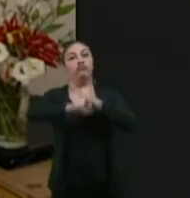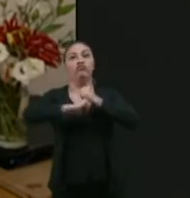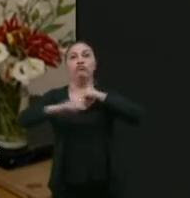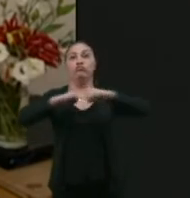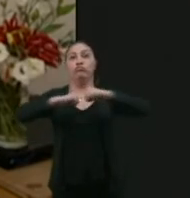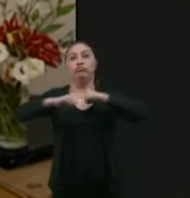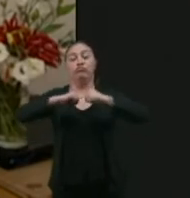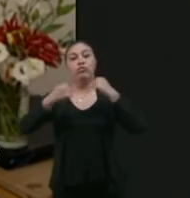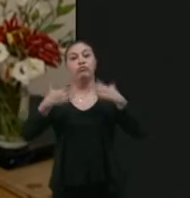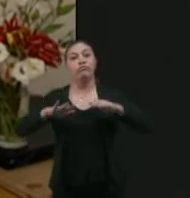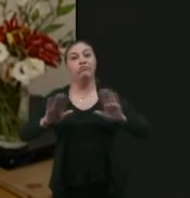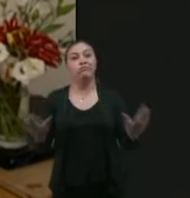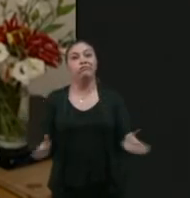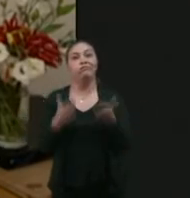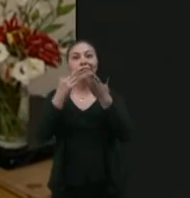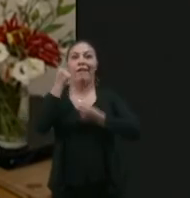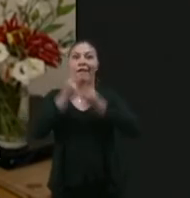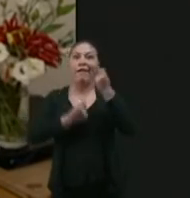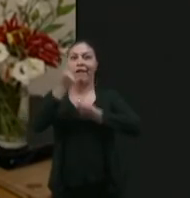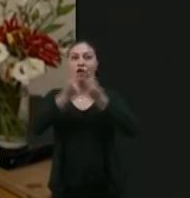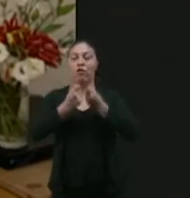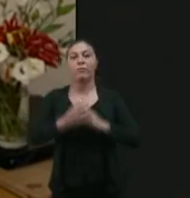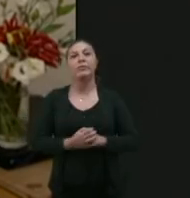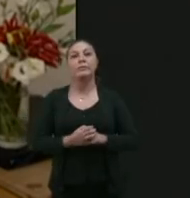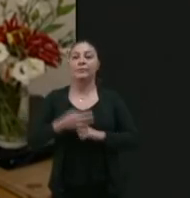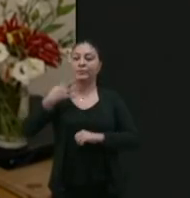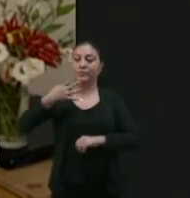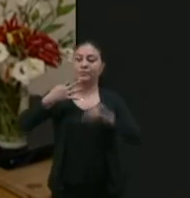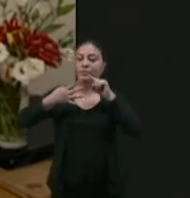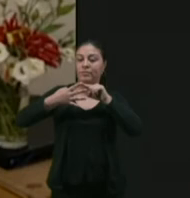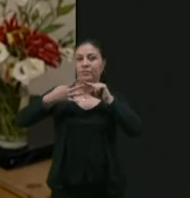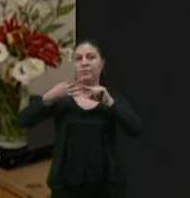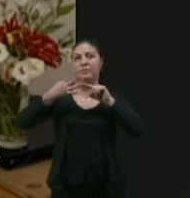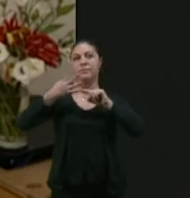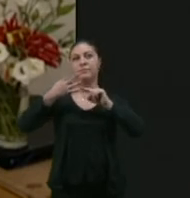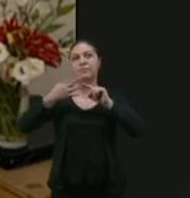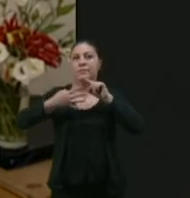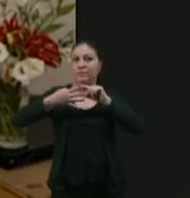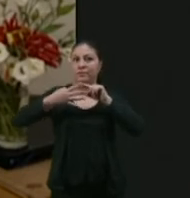economía. El cuarto elemento es la mentoría.